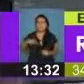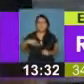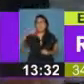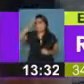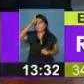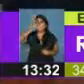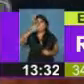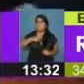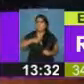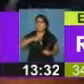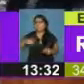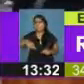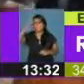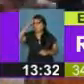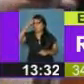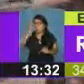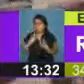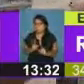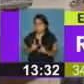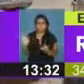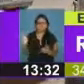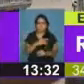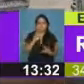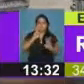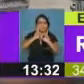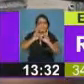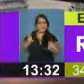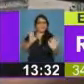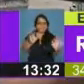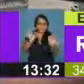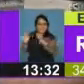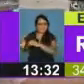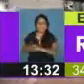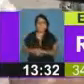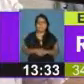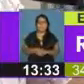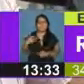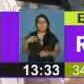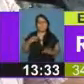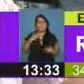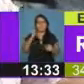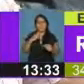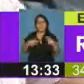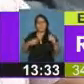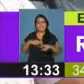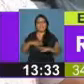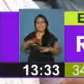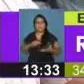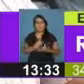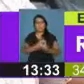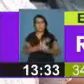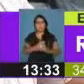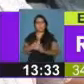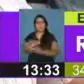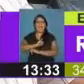bomberos voluntarios, de policía y la misma policía. O sea, todo esto ya se comparte en los distintos grupos ya a la mañana temprano. Y se